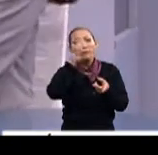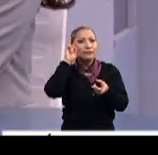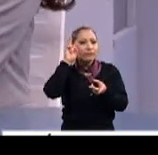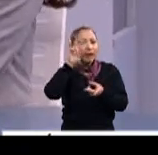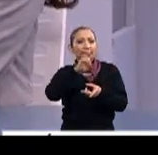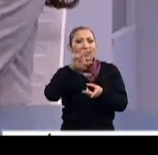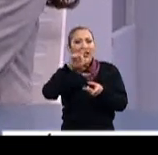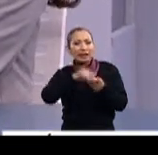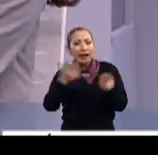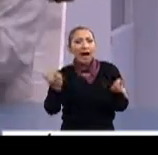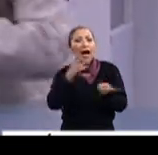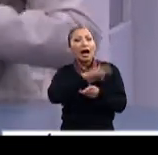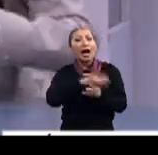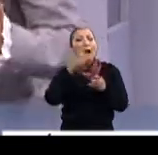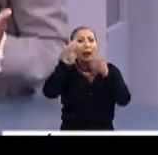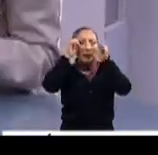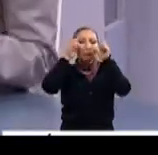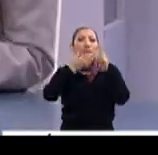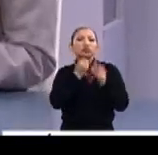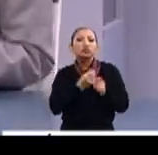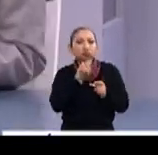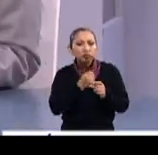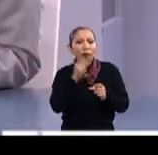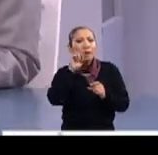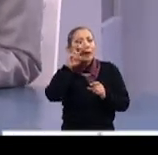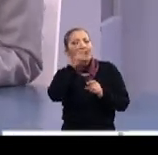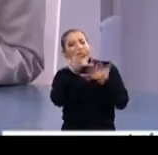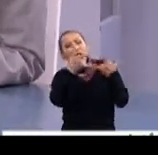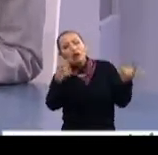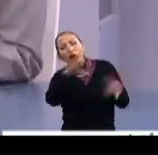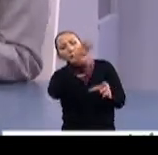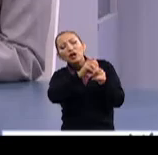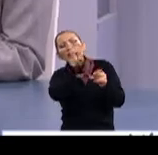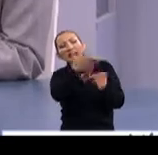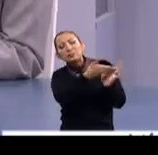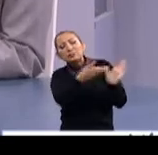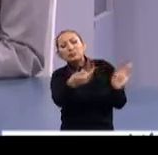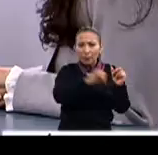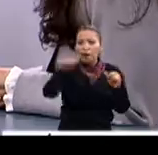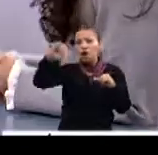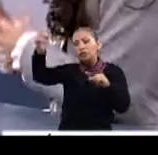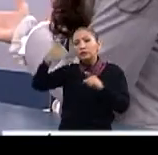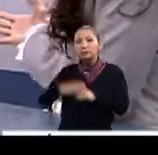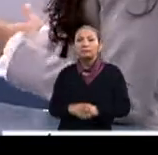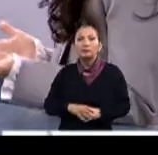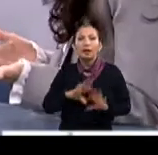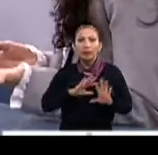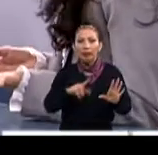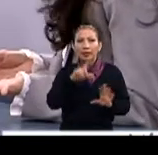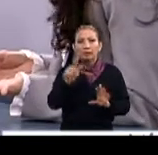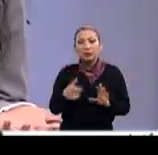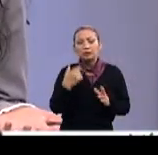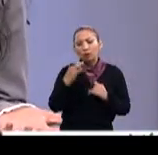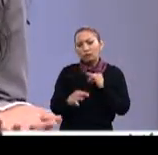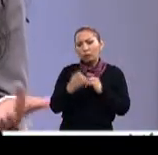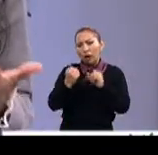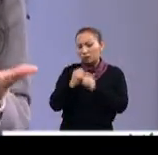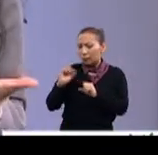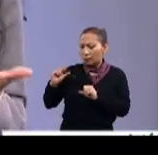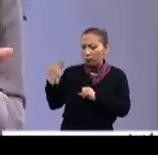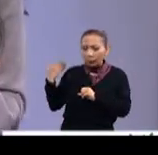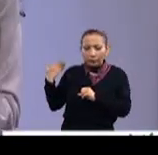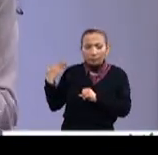Villa, a Venustiano Carranza, para tener una idea global del movimiento revolucionario. Eso ya fue en los últimos